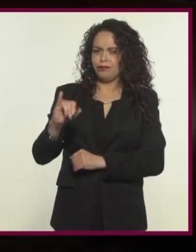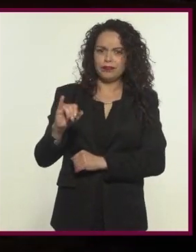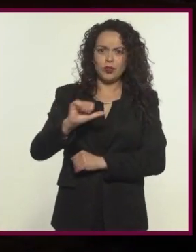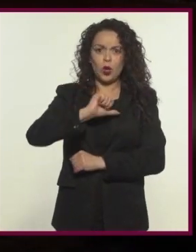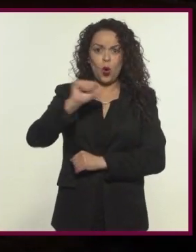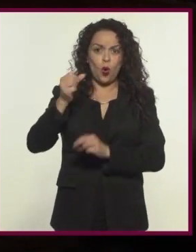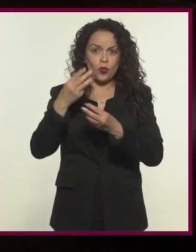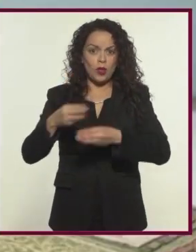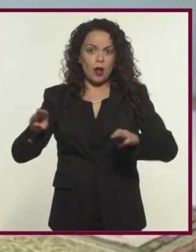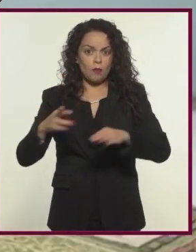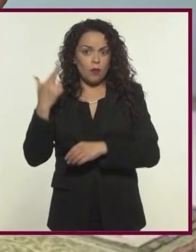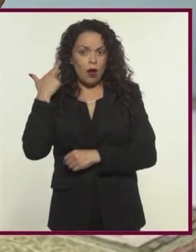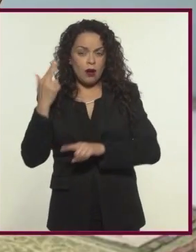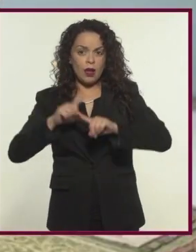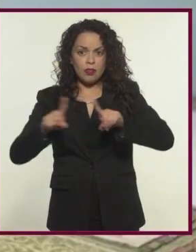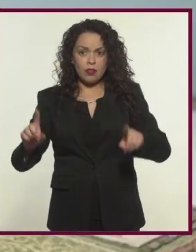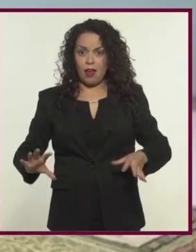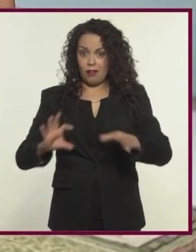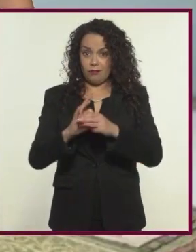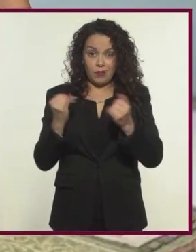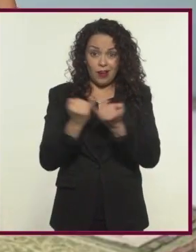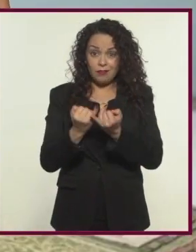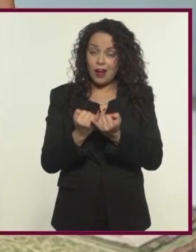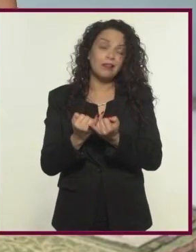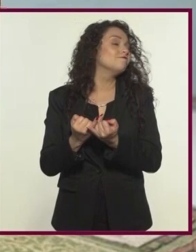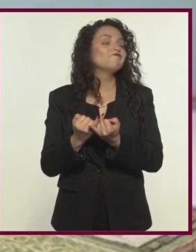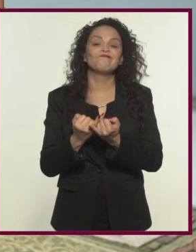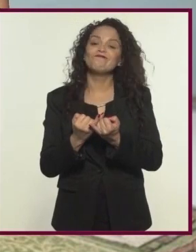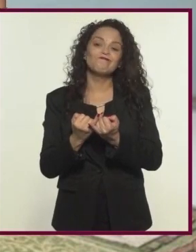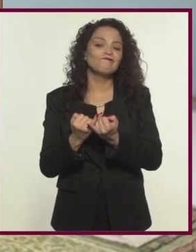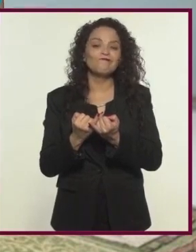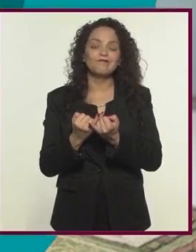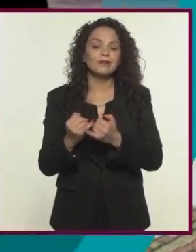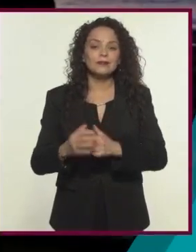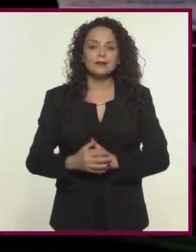Definitivamente con otra música o con otros sonidos no tendría el mismo impacto.